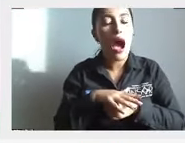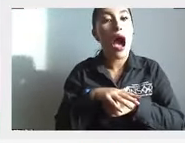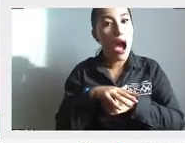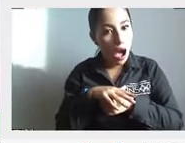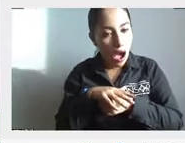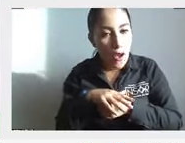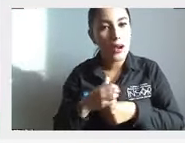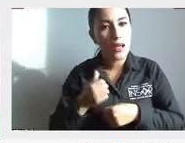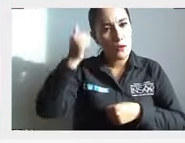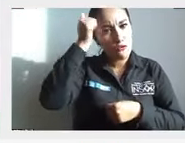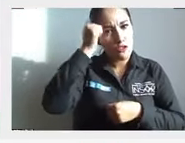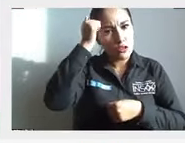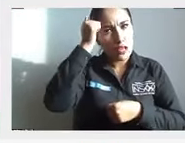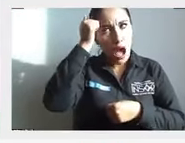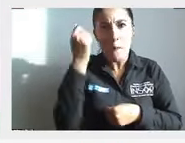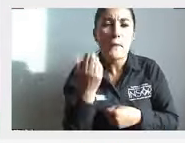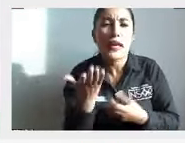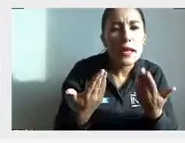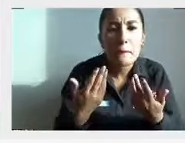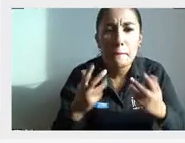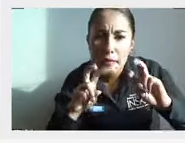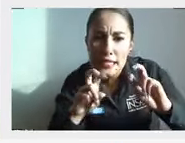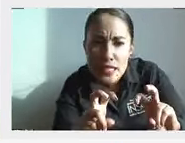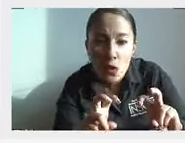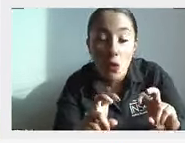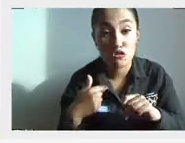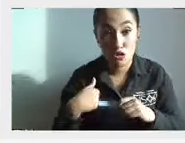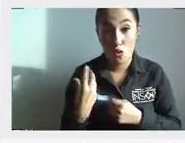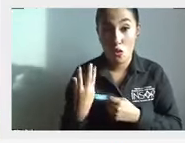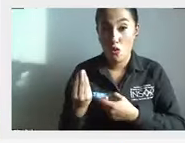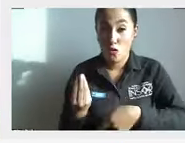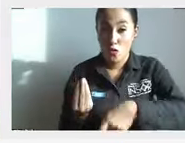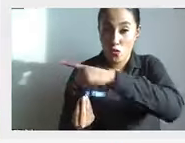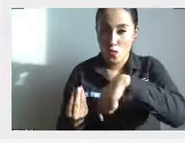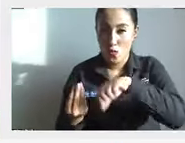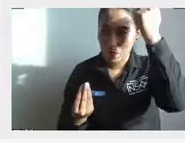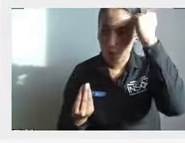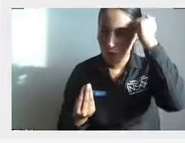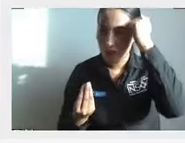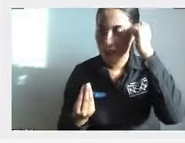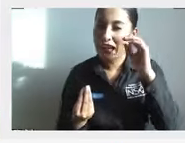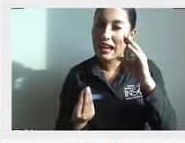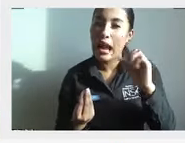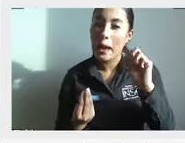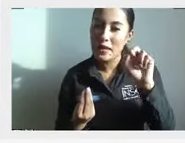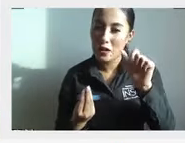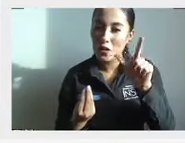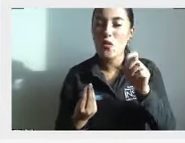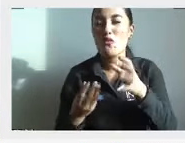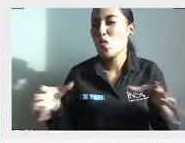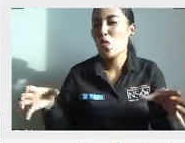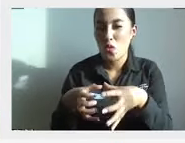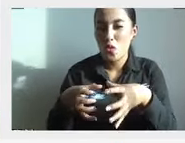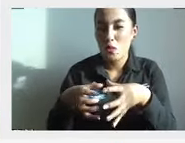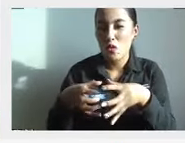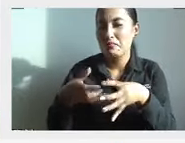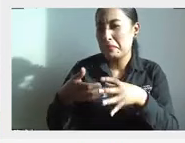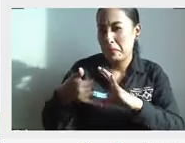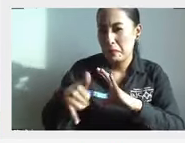información. Yo he visto que en el grupo de maestros por la inclusión, Juan Camilo les comparte muchas estrategias y hay muchas cosas